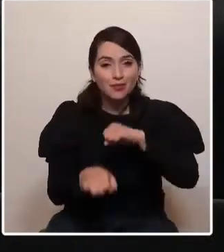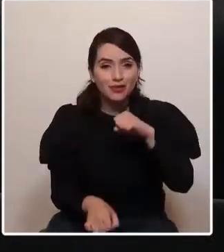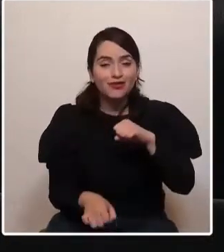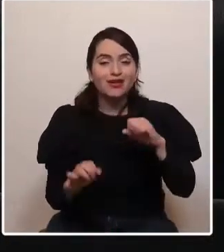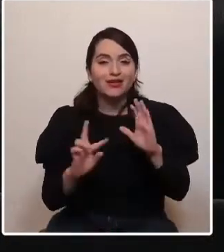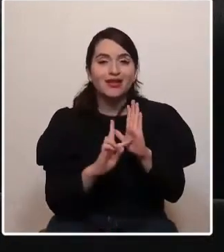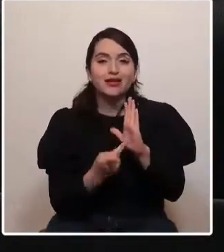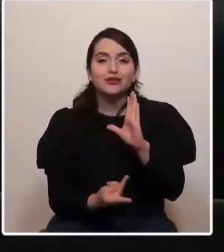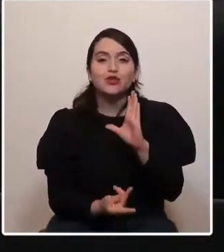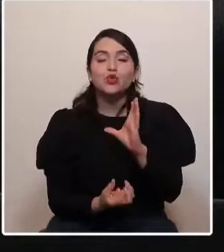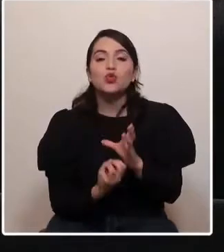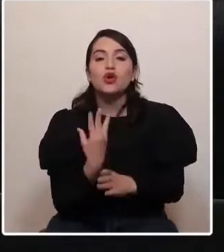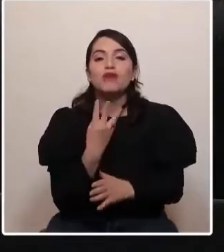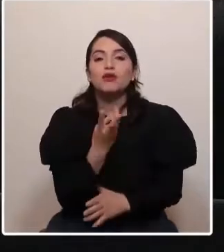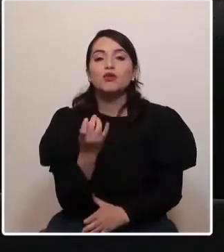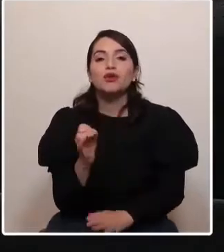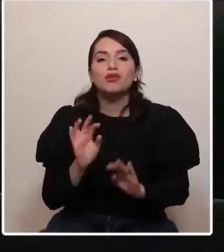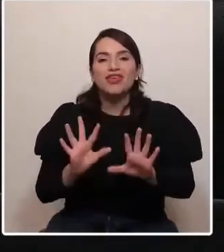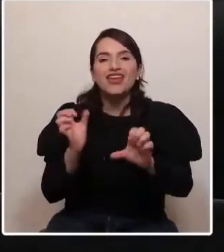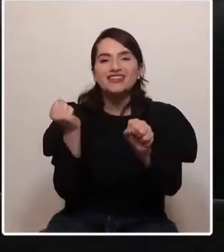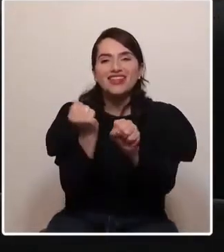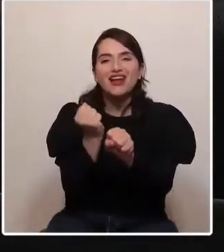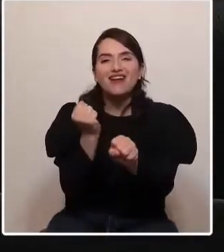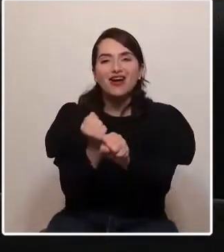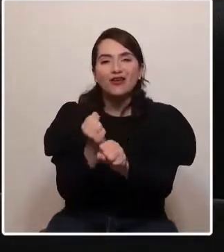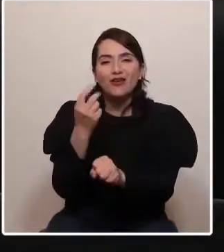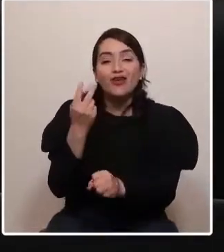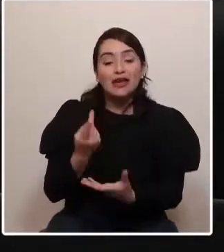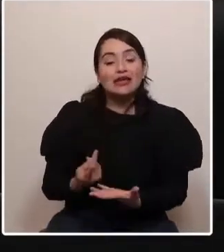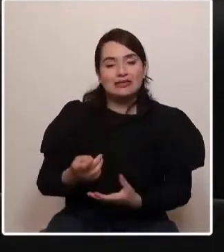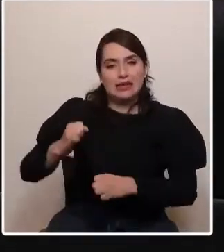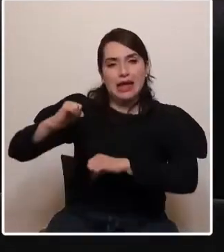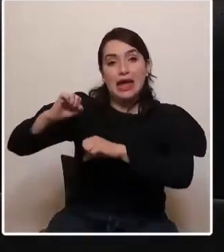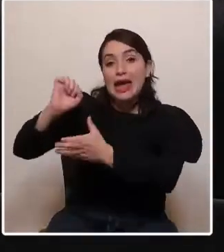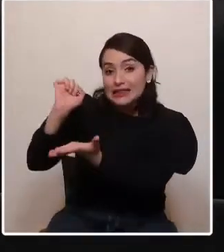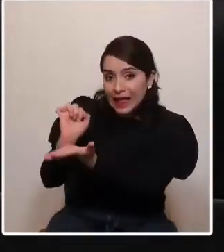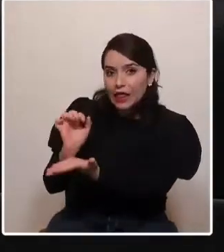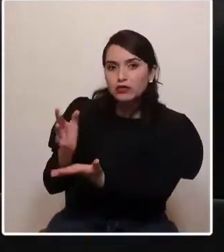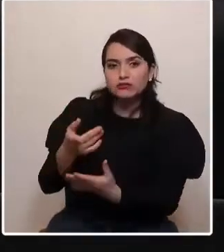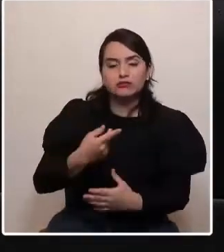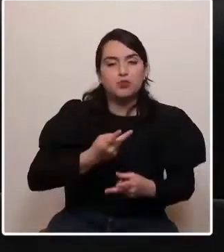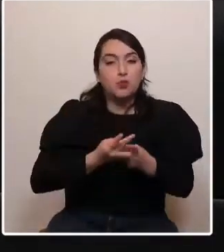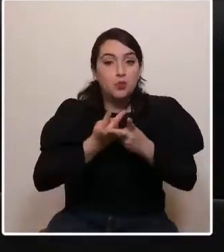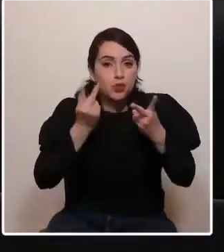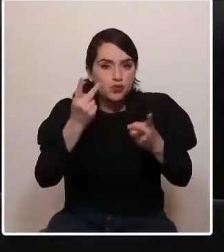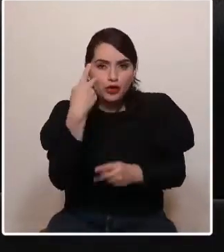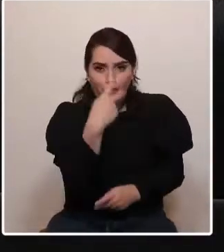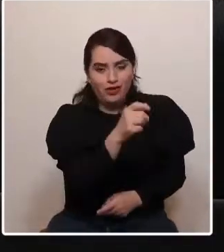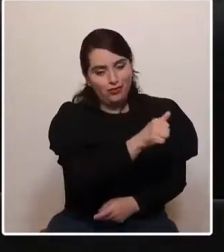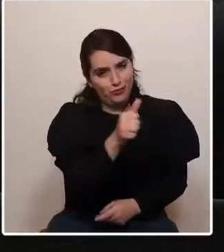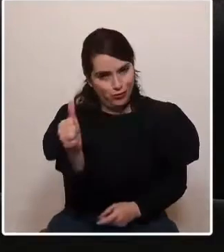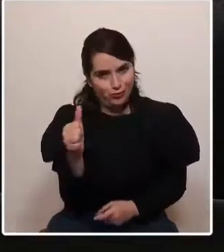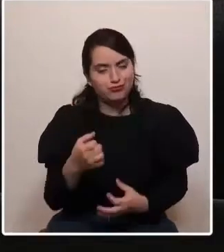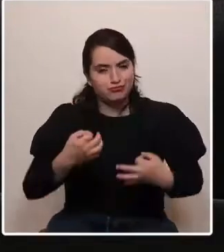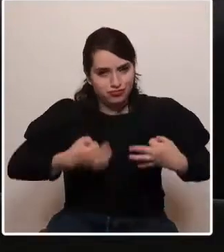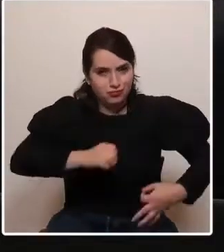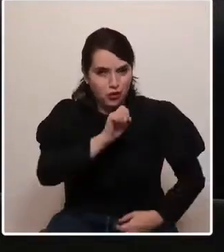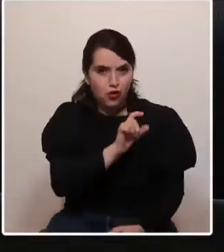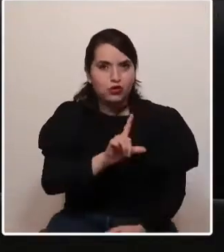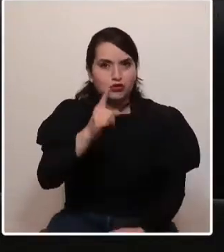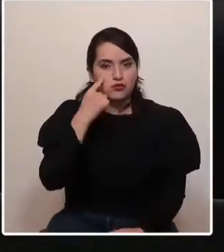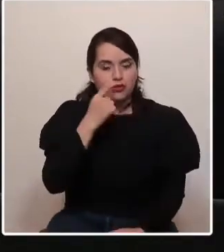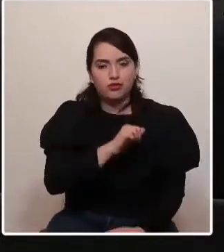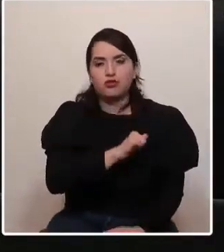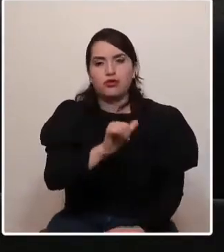renovada número 10 sobre obras estatales en dominio público por la democratización efectiva de los conocimientos. Muchas gracias.